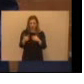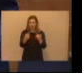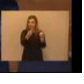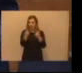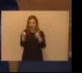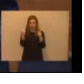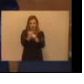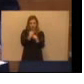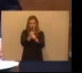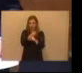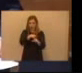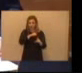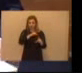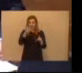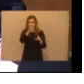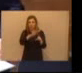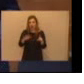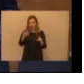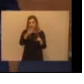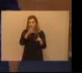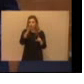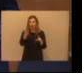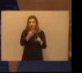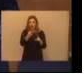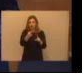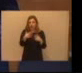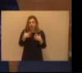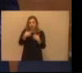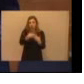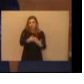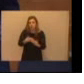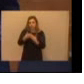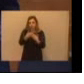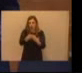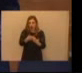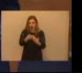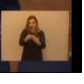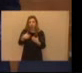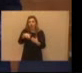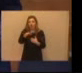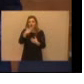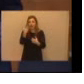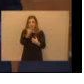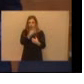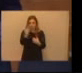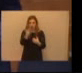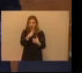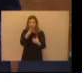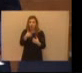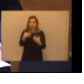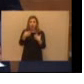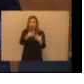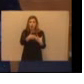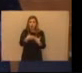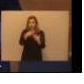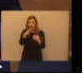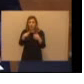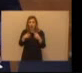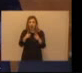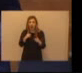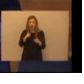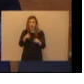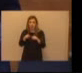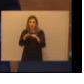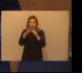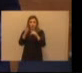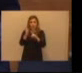por hacer en toda España. Esta lámpara hay que combatirla en la escuela. La lucha contra la discriminación y el maltrato